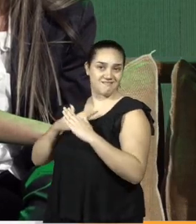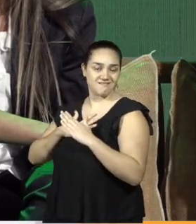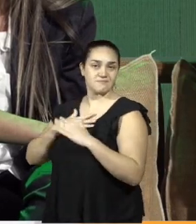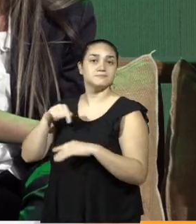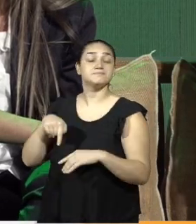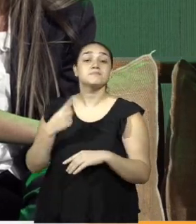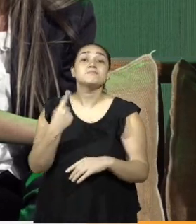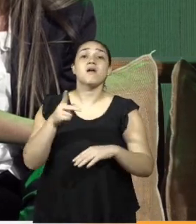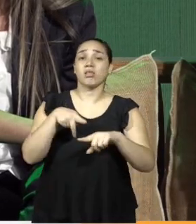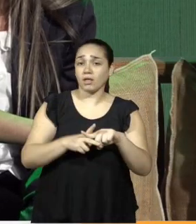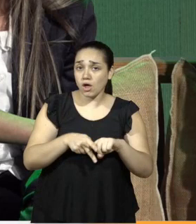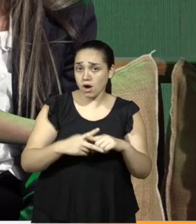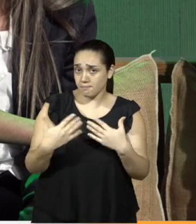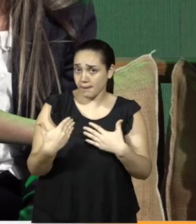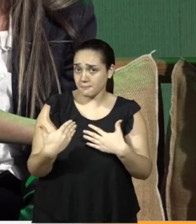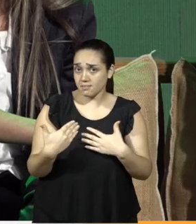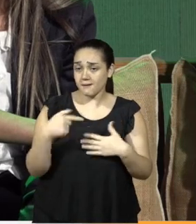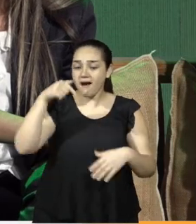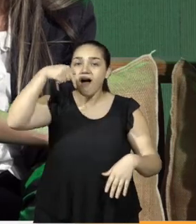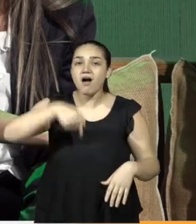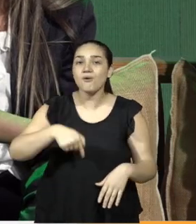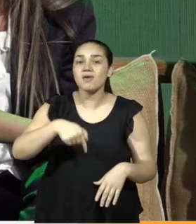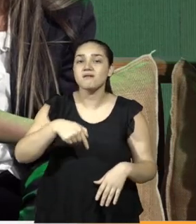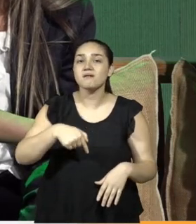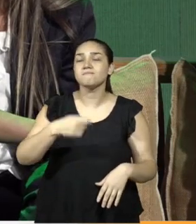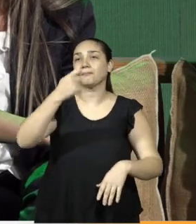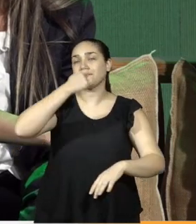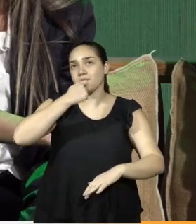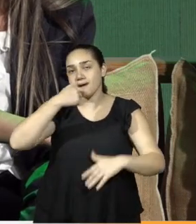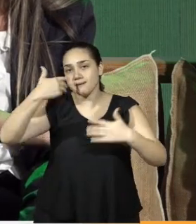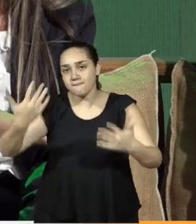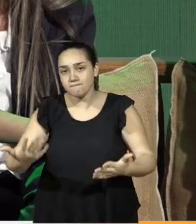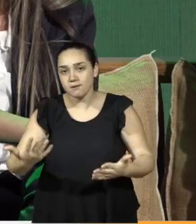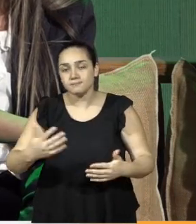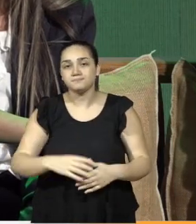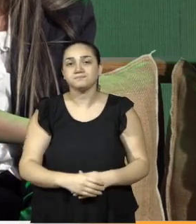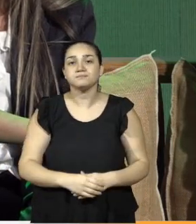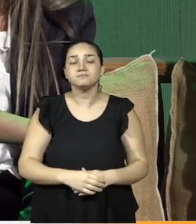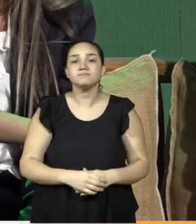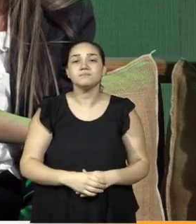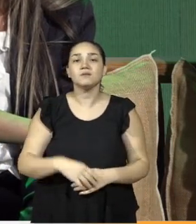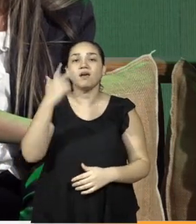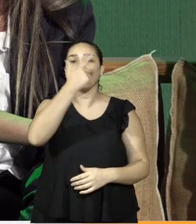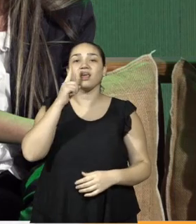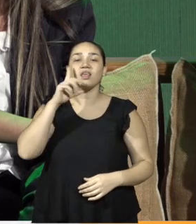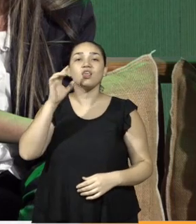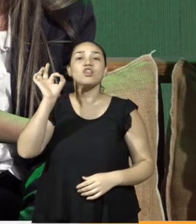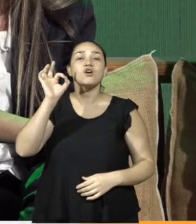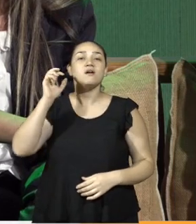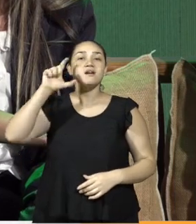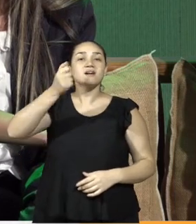la tecnología te permite ahora, por ejemplo, poder explotar hidrocarburos sin un